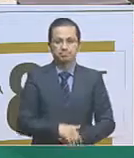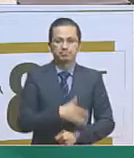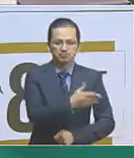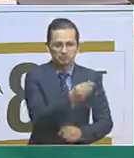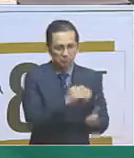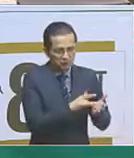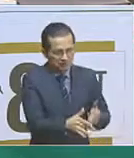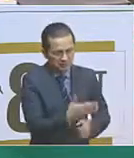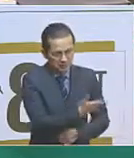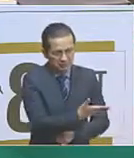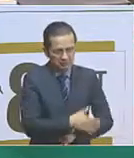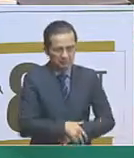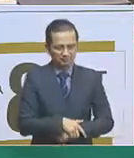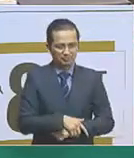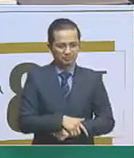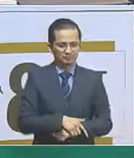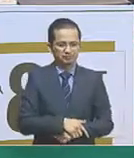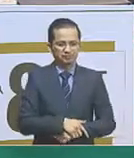de